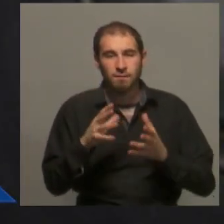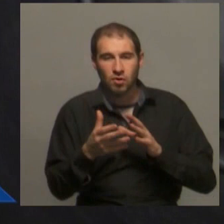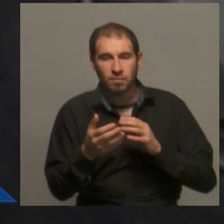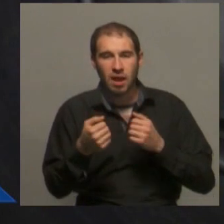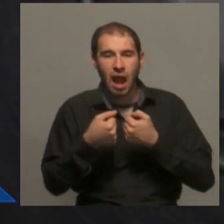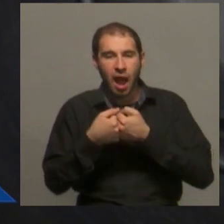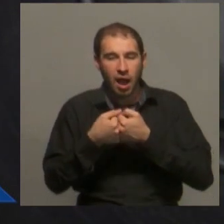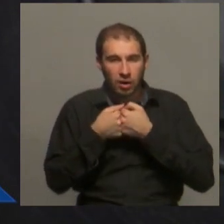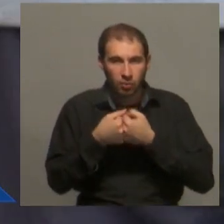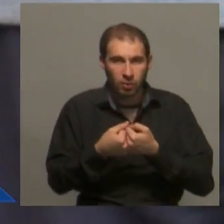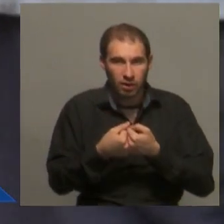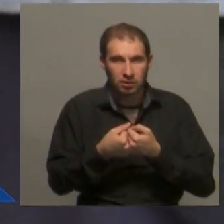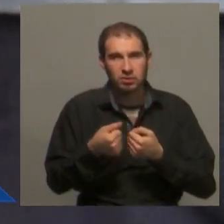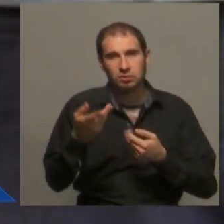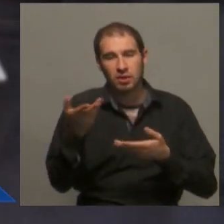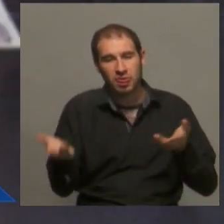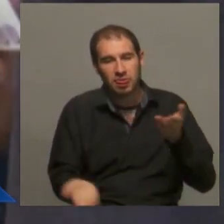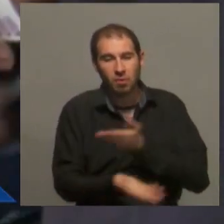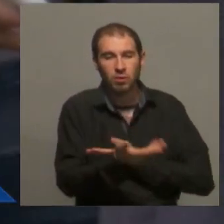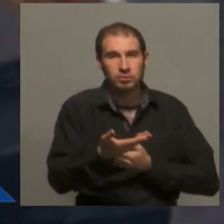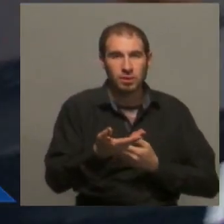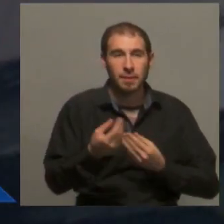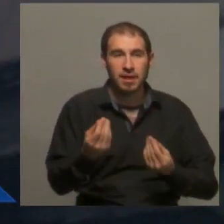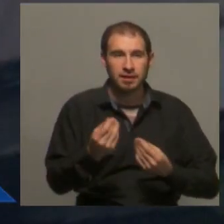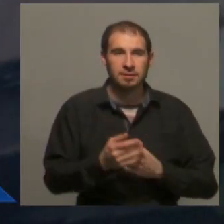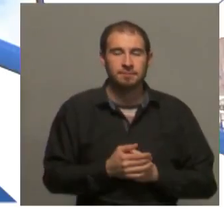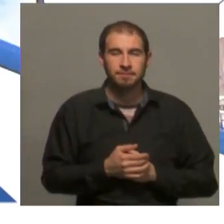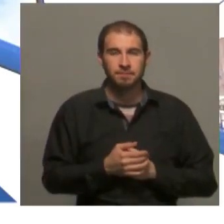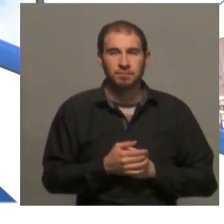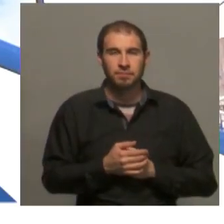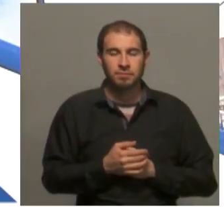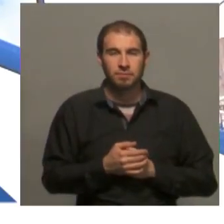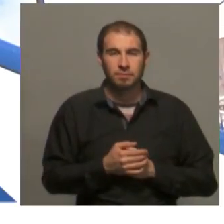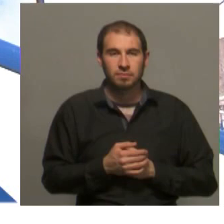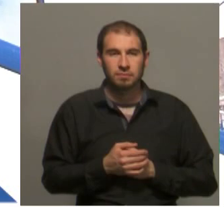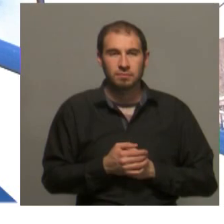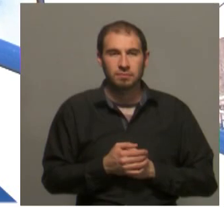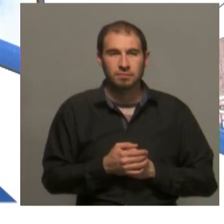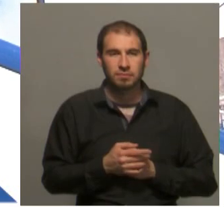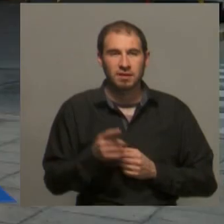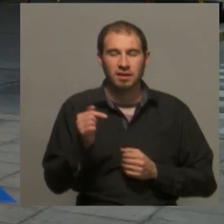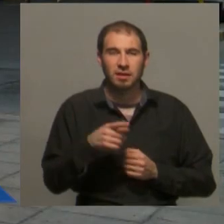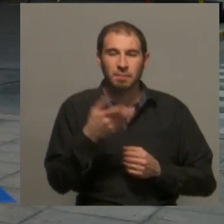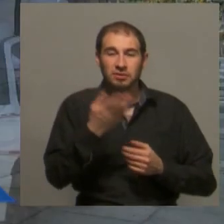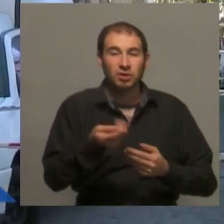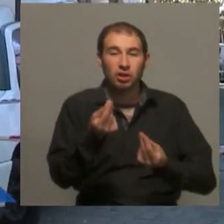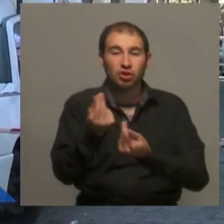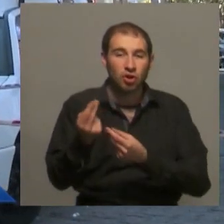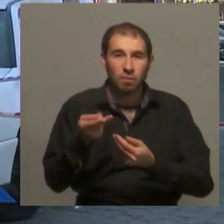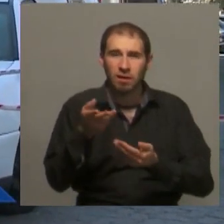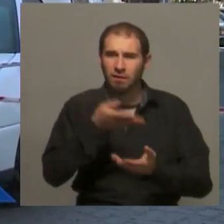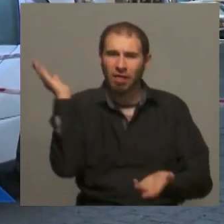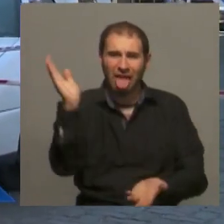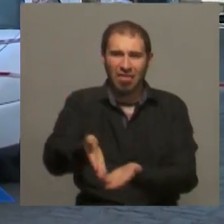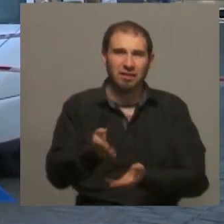de consenso y de compensación para que no caigan en el bolsillo del consumidor en forma tan